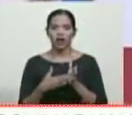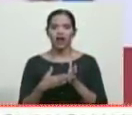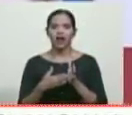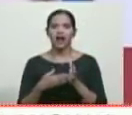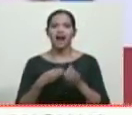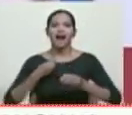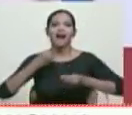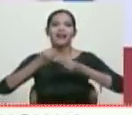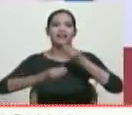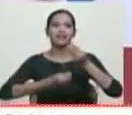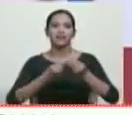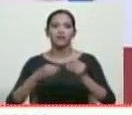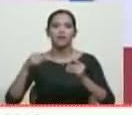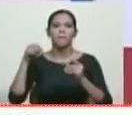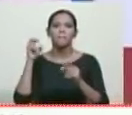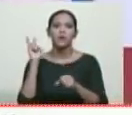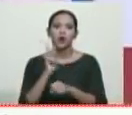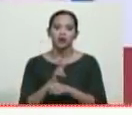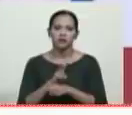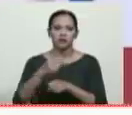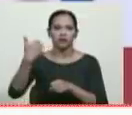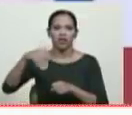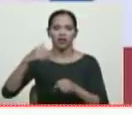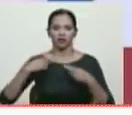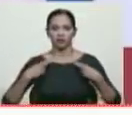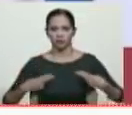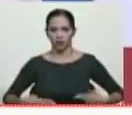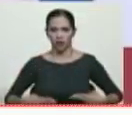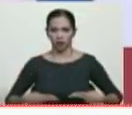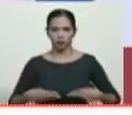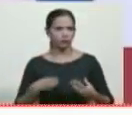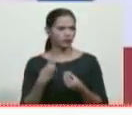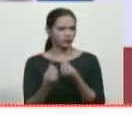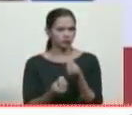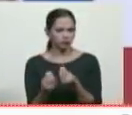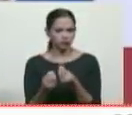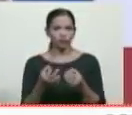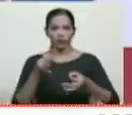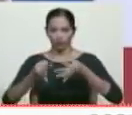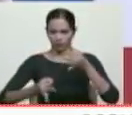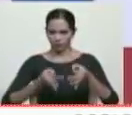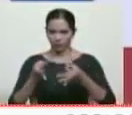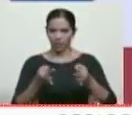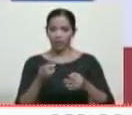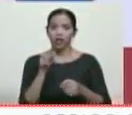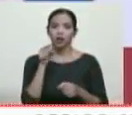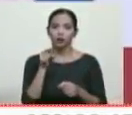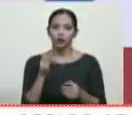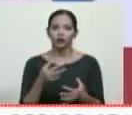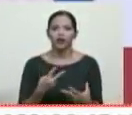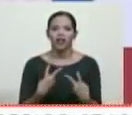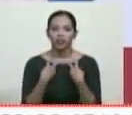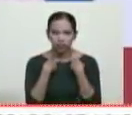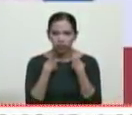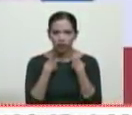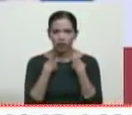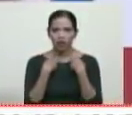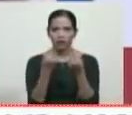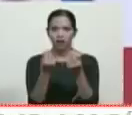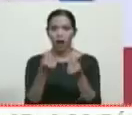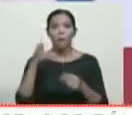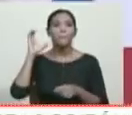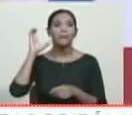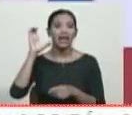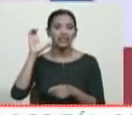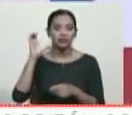provocan violaciones de derechos humanos. Es decir, tú ahogas financieramente a un país. Entonces